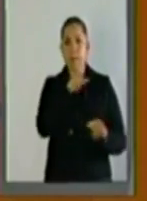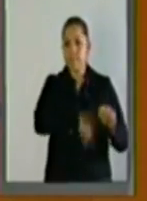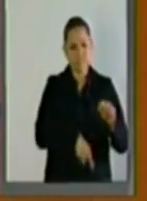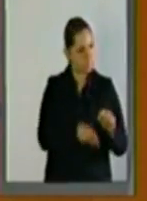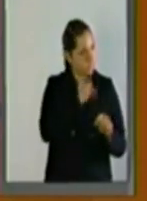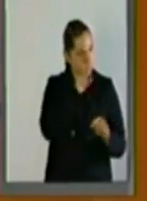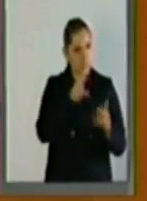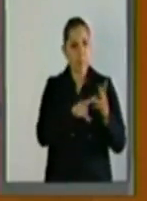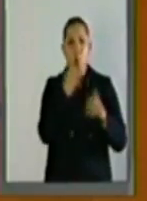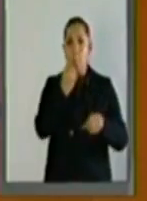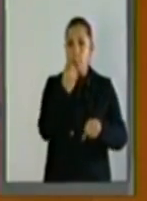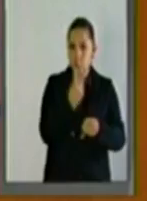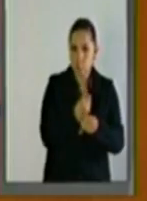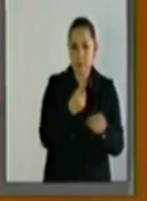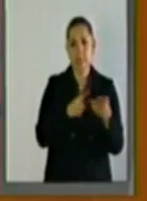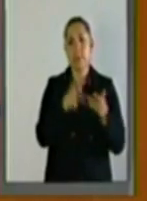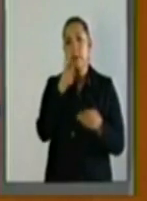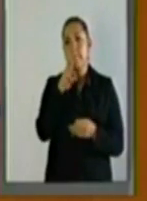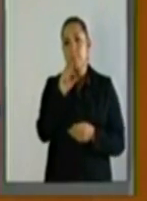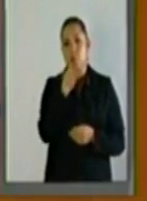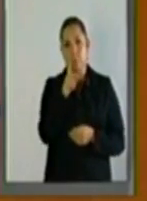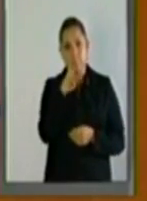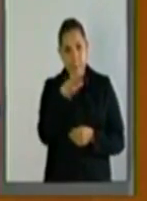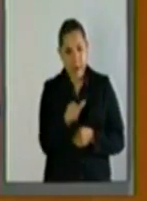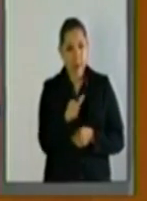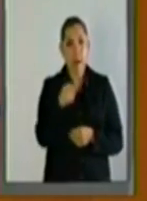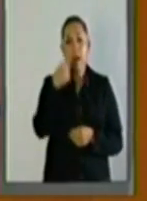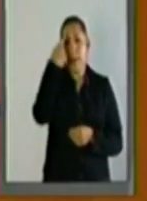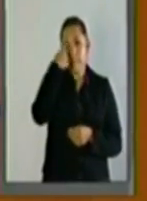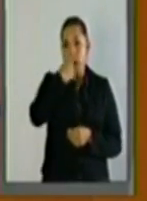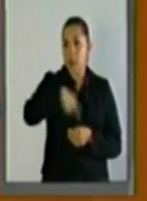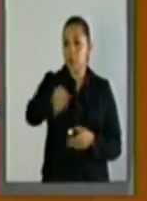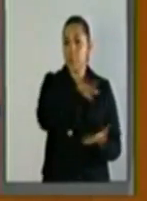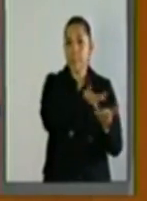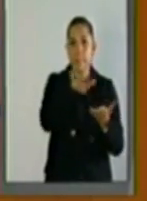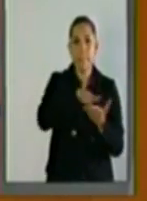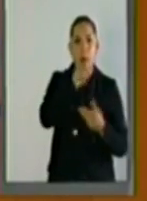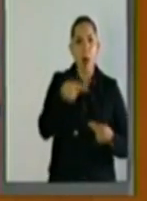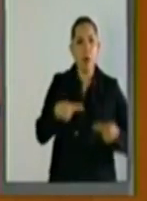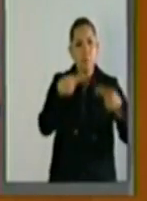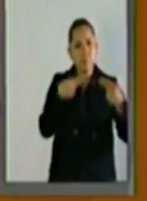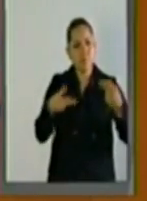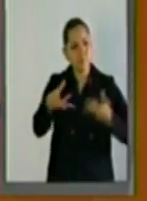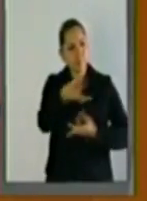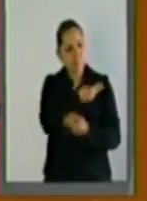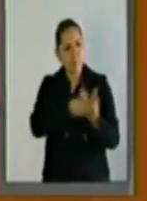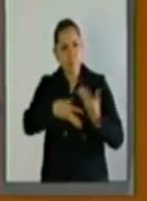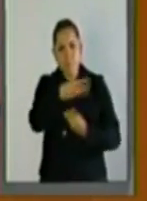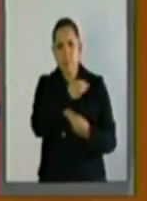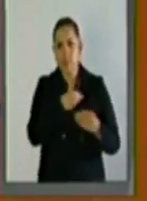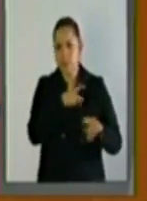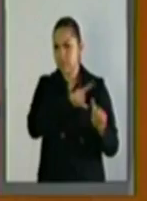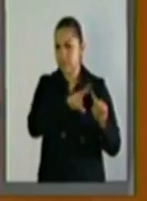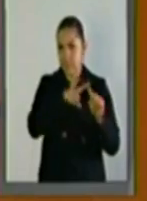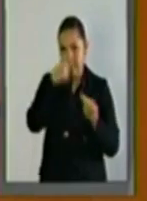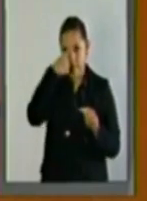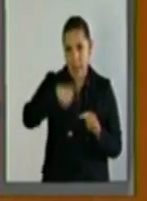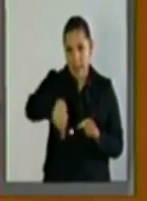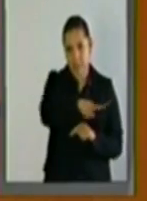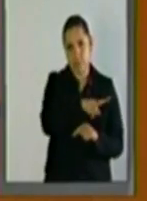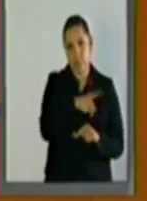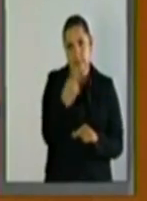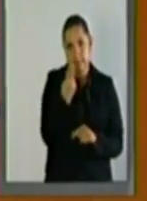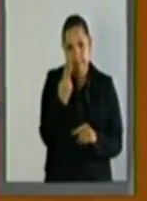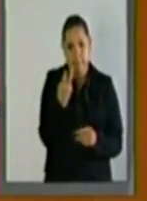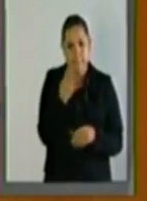prospera, de no quitar los recursos a la competitividad, a la comercialización y a todas aquellas áreas que implica reactivar la